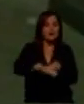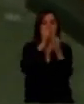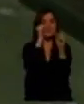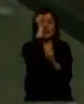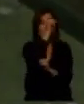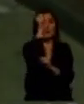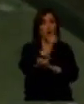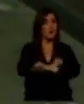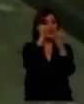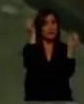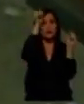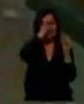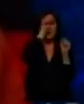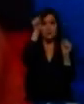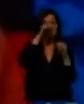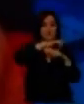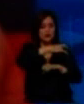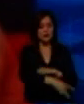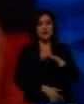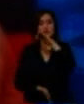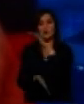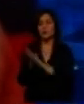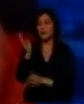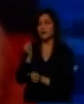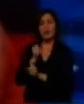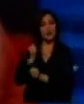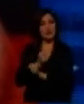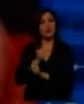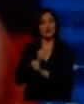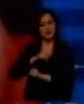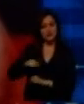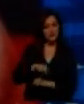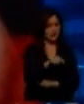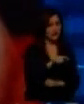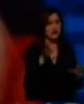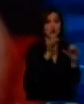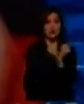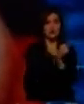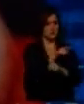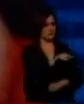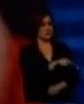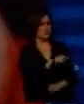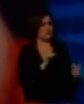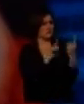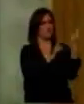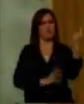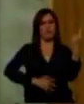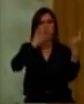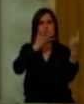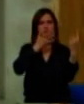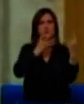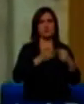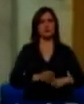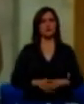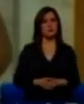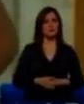mañana del domingo, él la deja en el departamento y se va a trabajar. Regresa en la noche y la encuentra ahí. Eso le molestó. Y me